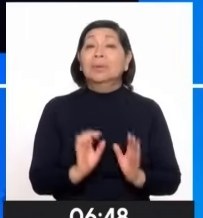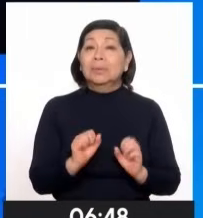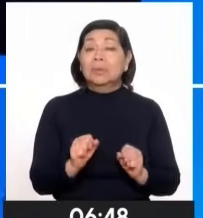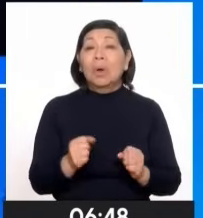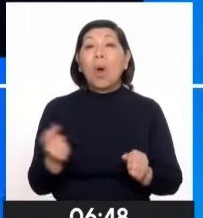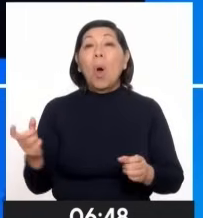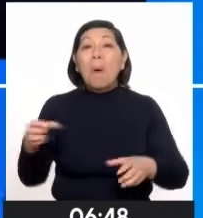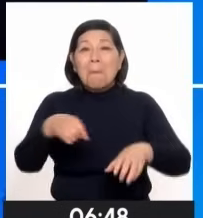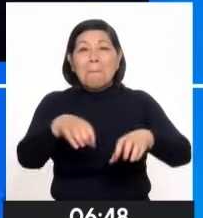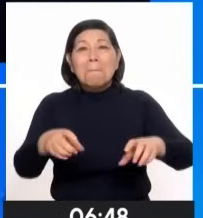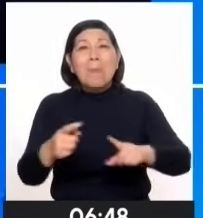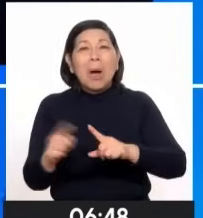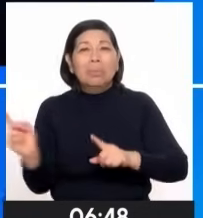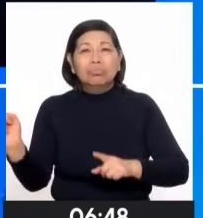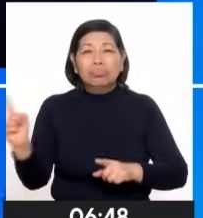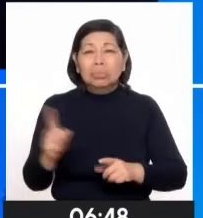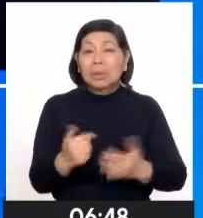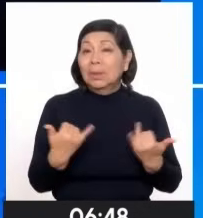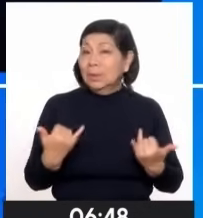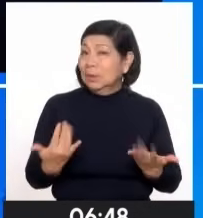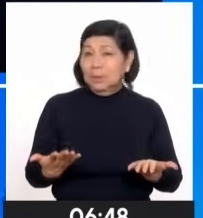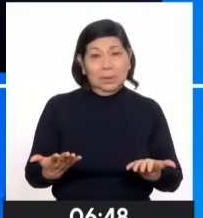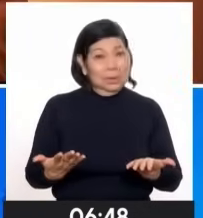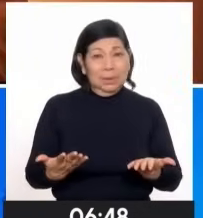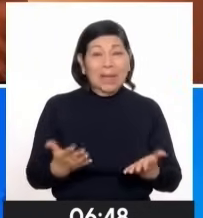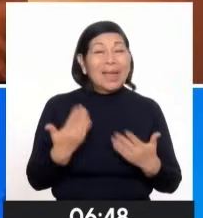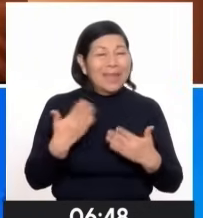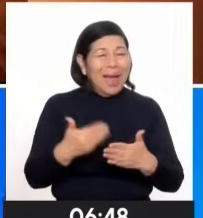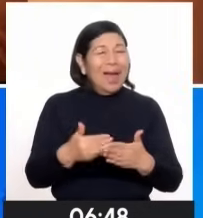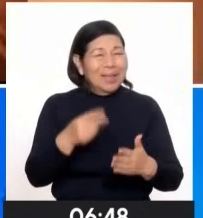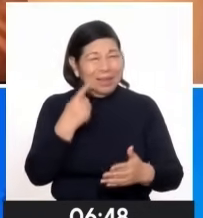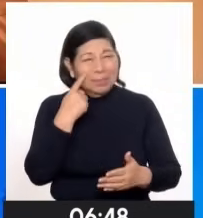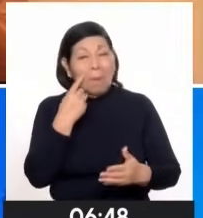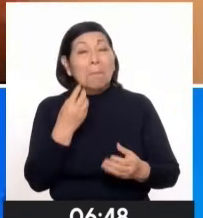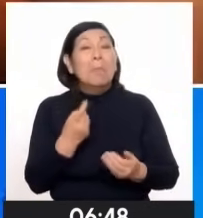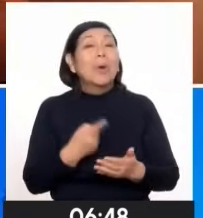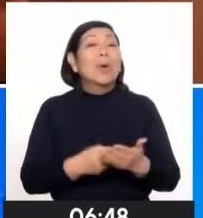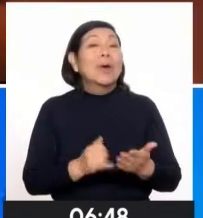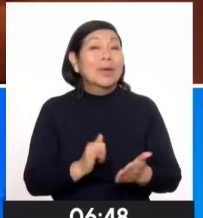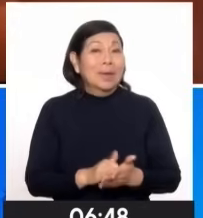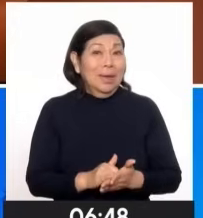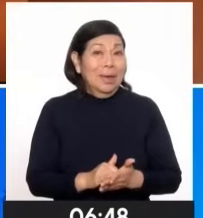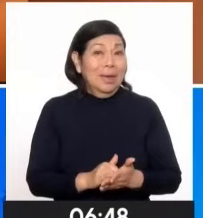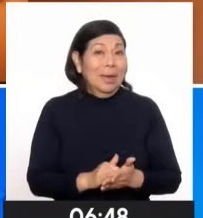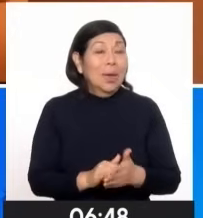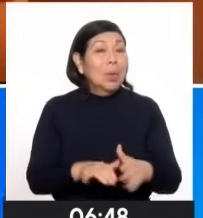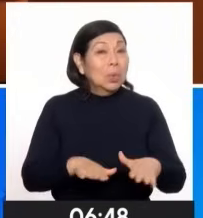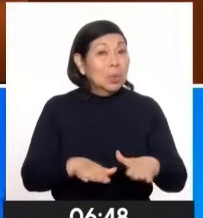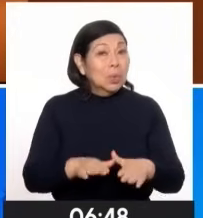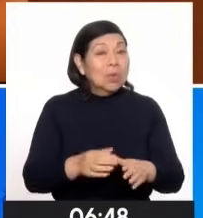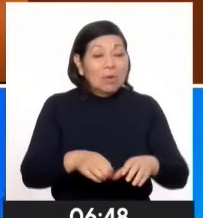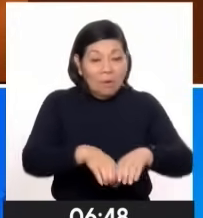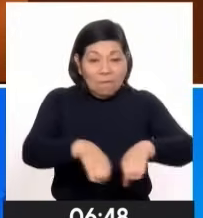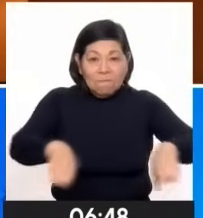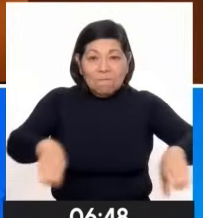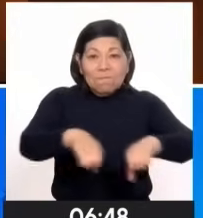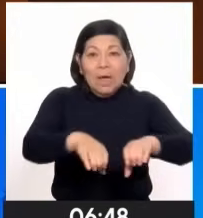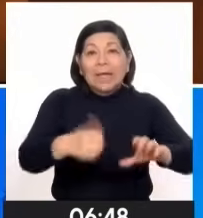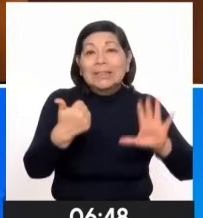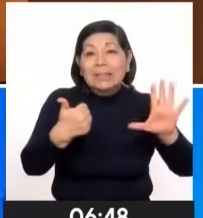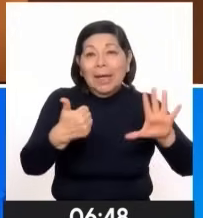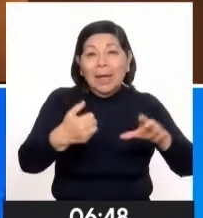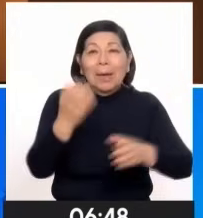emboscado pero déjame aclarar que esto fue debidamente premeditado por qué Porque ya contaban en el lugar con Los troncos algo de seis